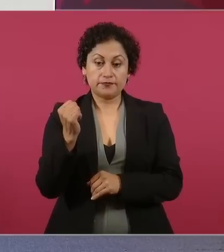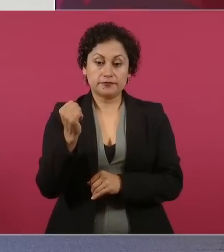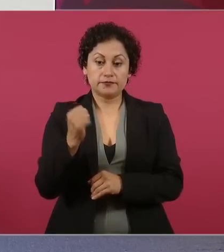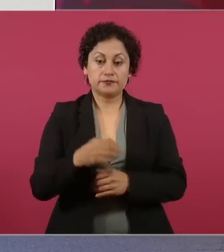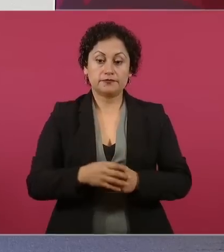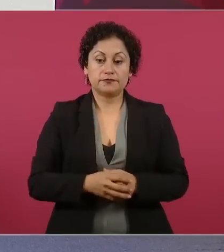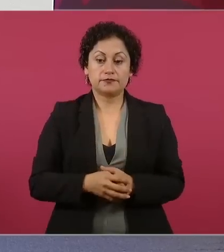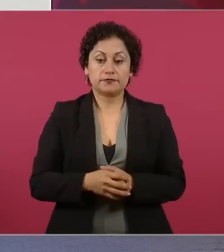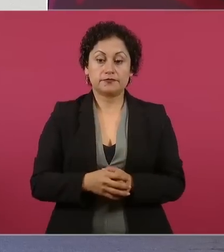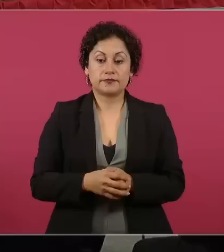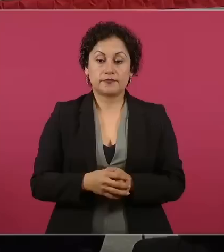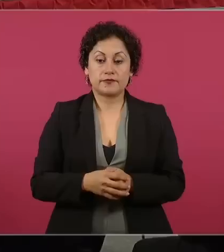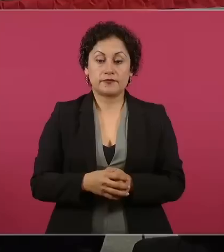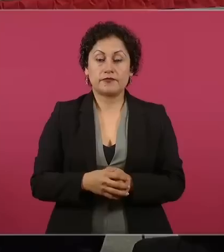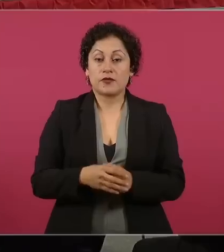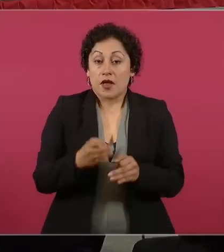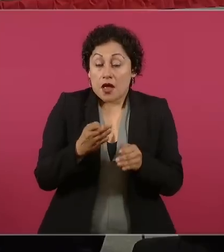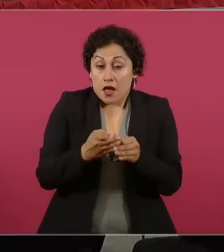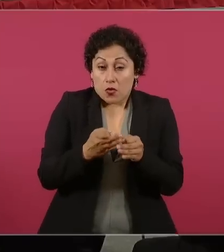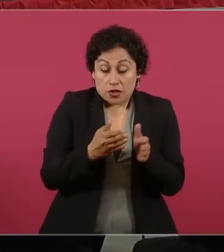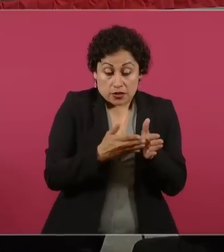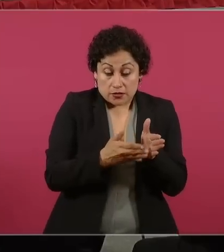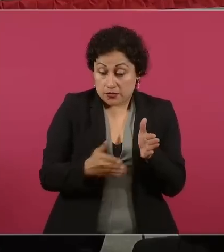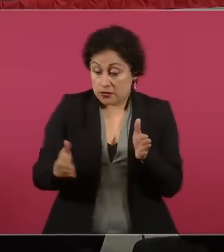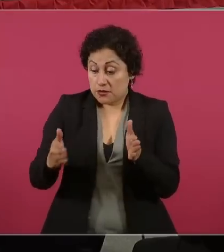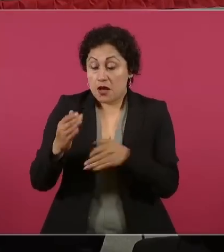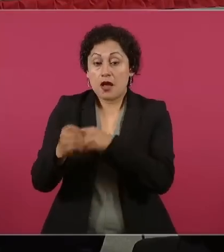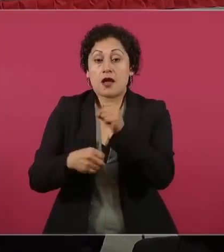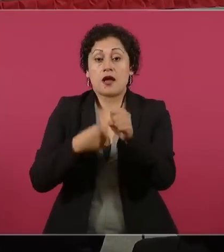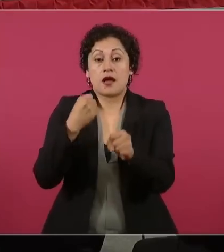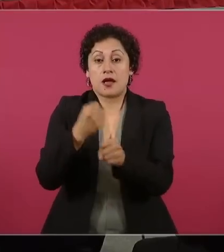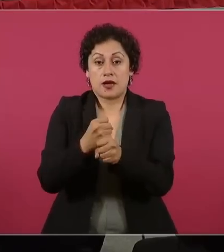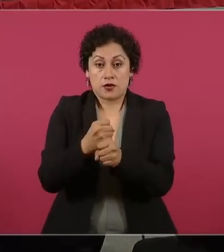Y lo que llevamos creo que es,